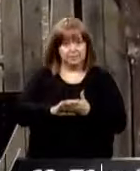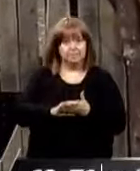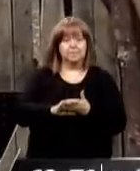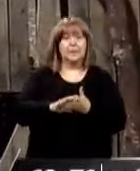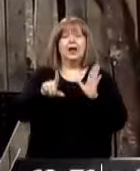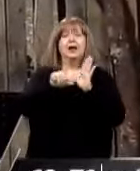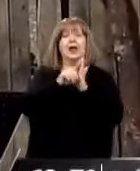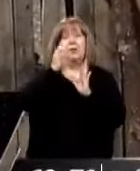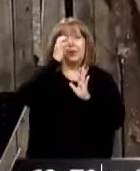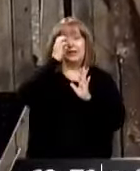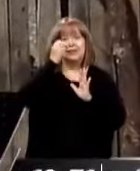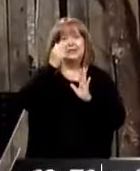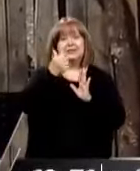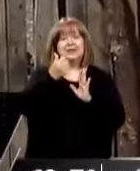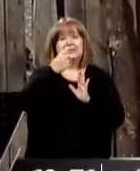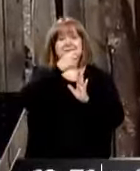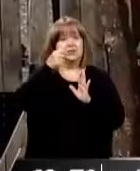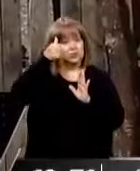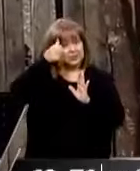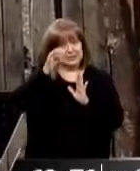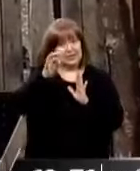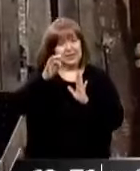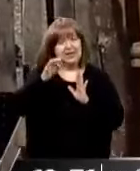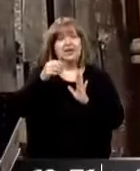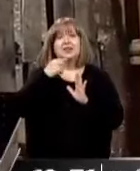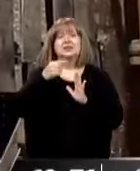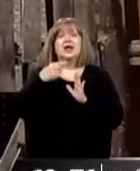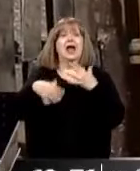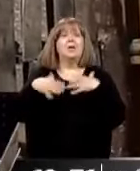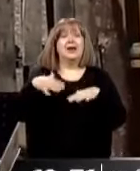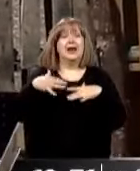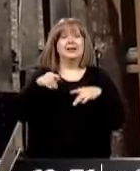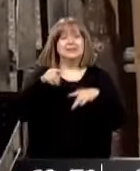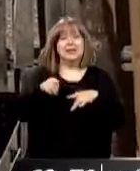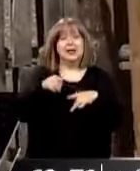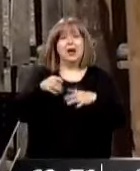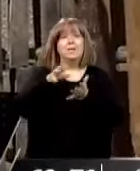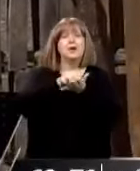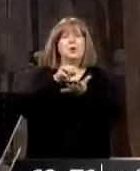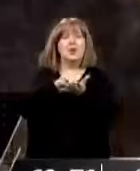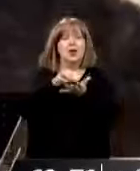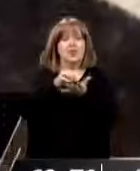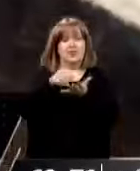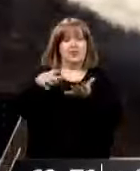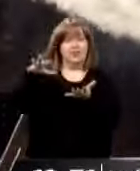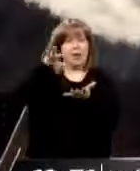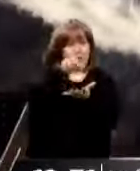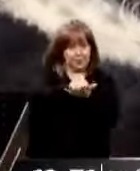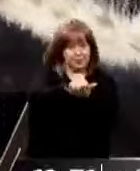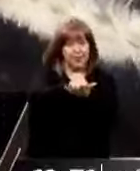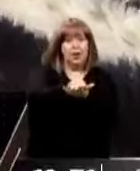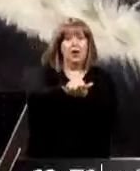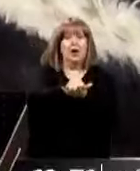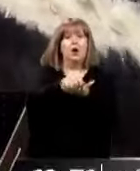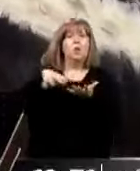ley 26.160, que es la ley que declara la emergencia en materia de posesión y propiedad de tierras ocupadas por tierras